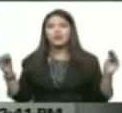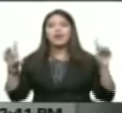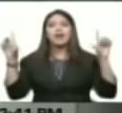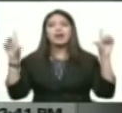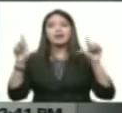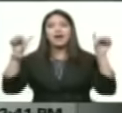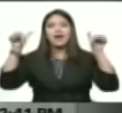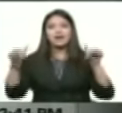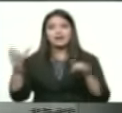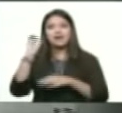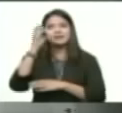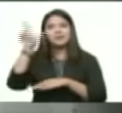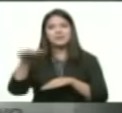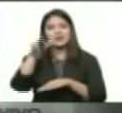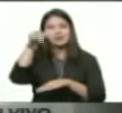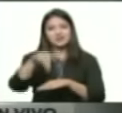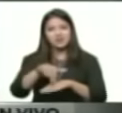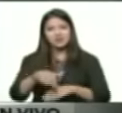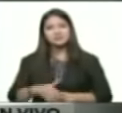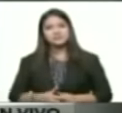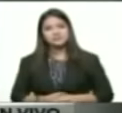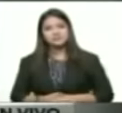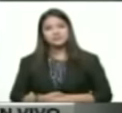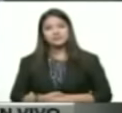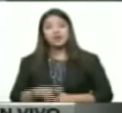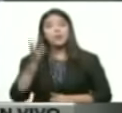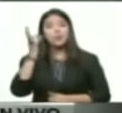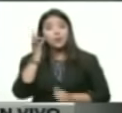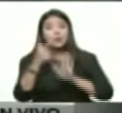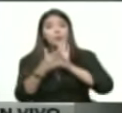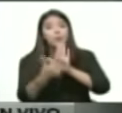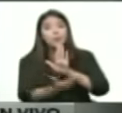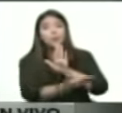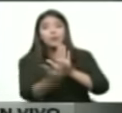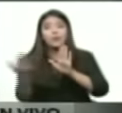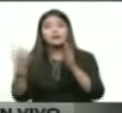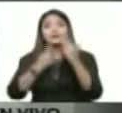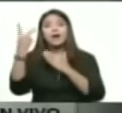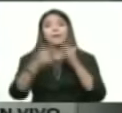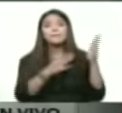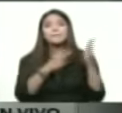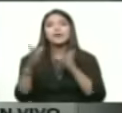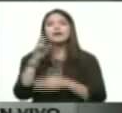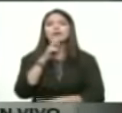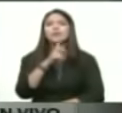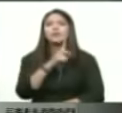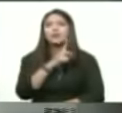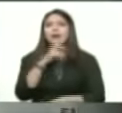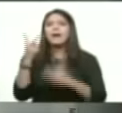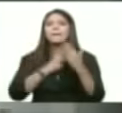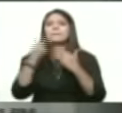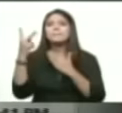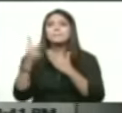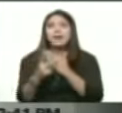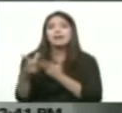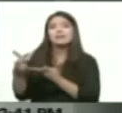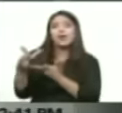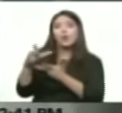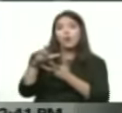el patio de la Asamblea Nacional. Ella presenta este plan, se llama Plan Recobro,